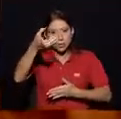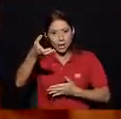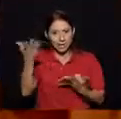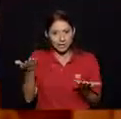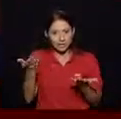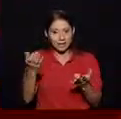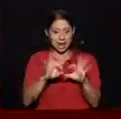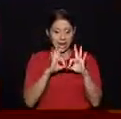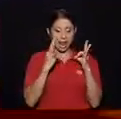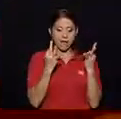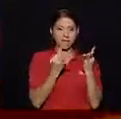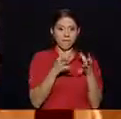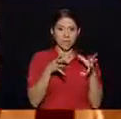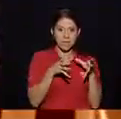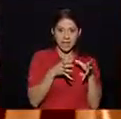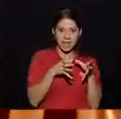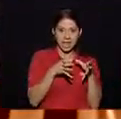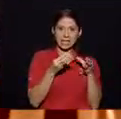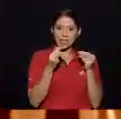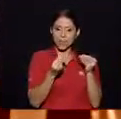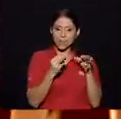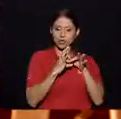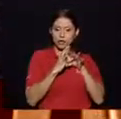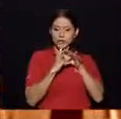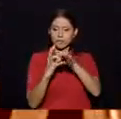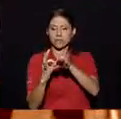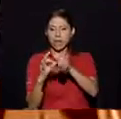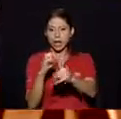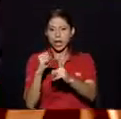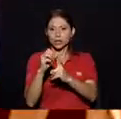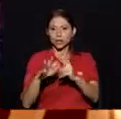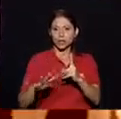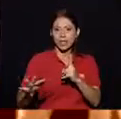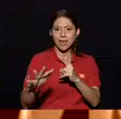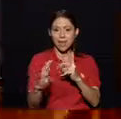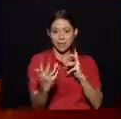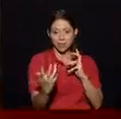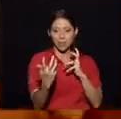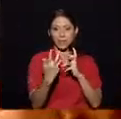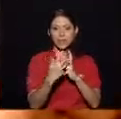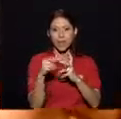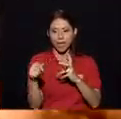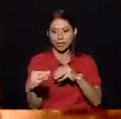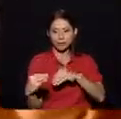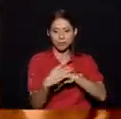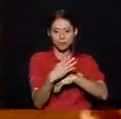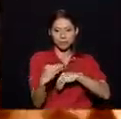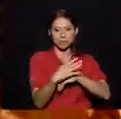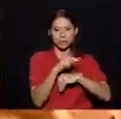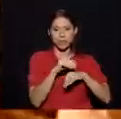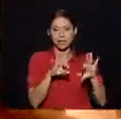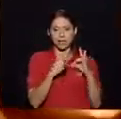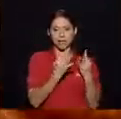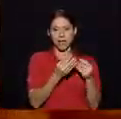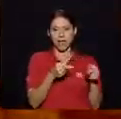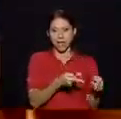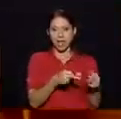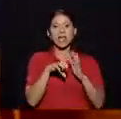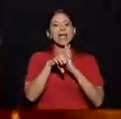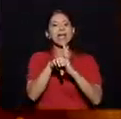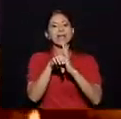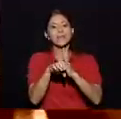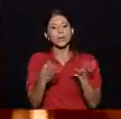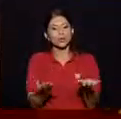estar la familia en estrecha relación con este grupo, con la sociedad, vamos a ver cómo ella repercute en estos grupos familiares.